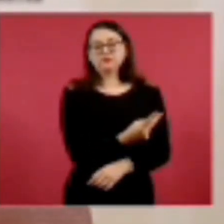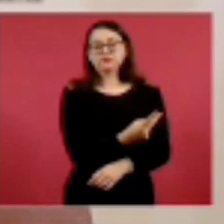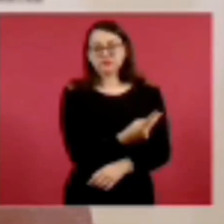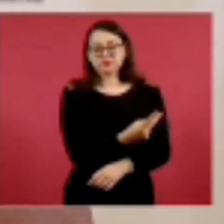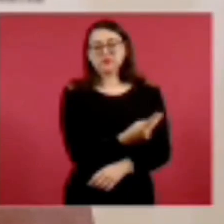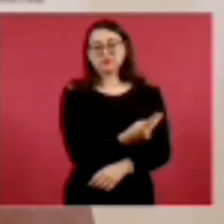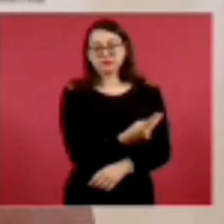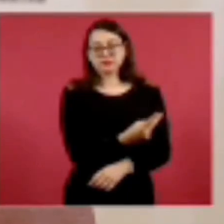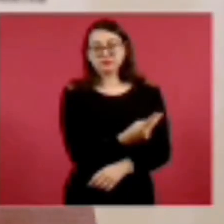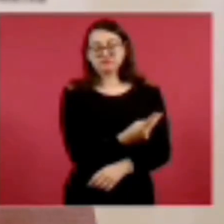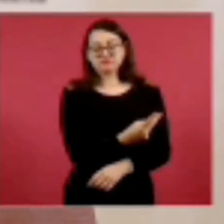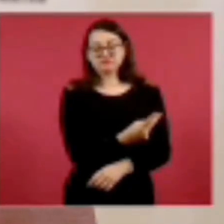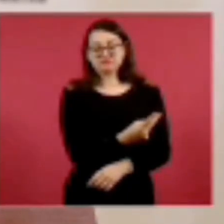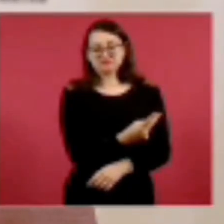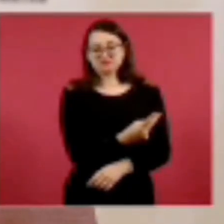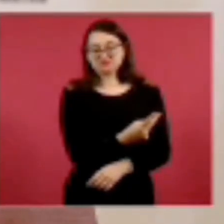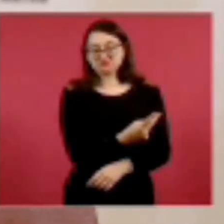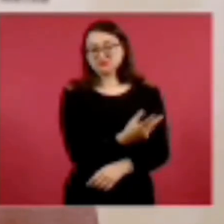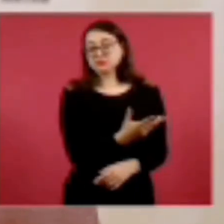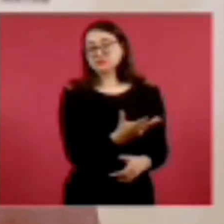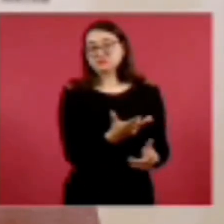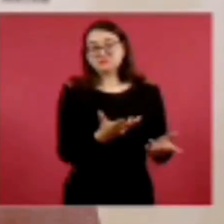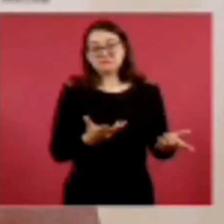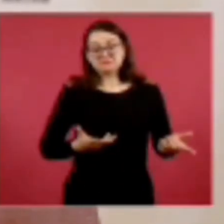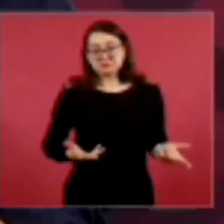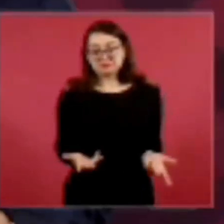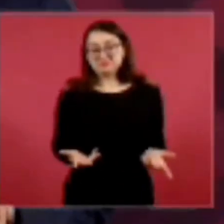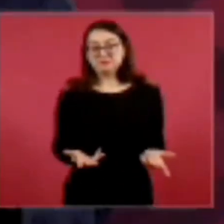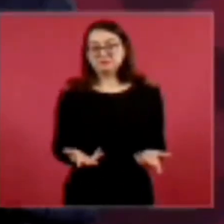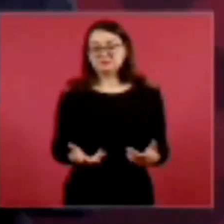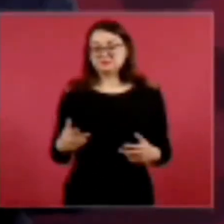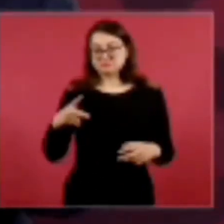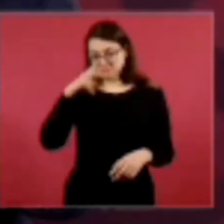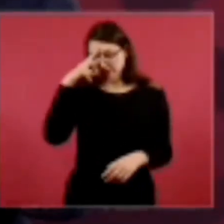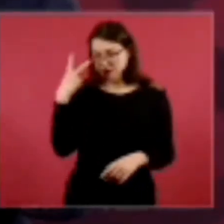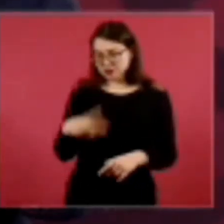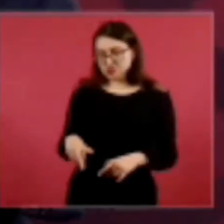han tenido un trato más respetuoso